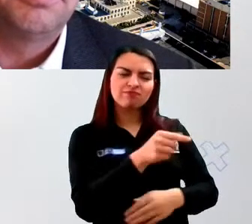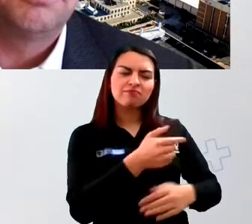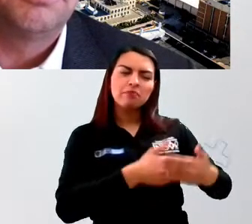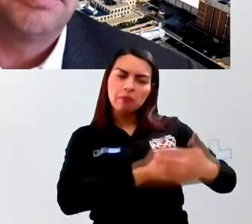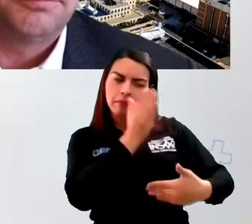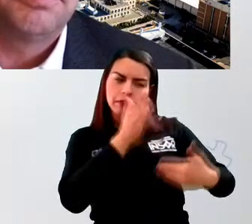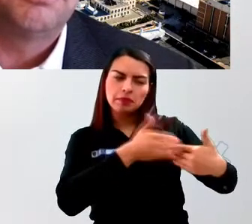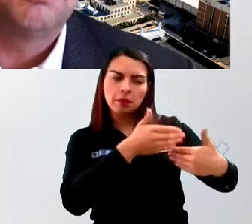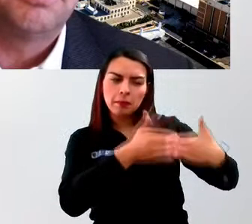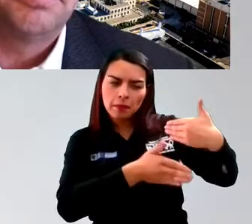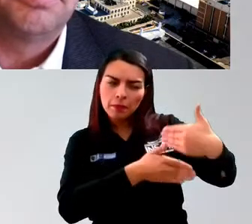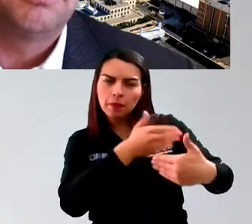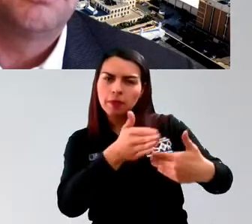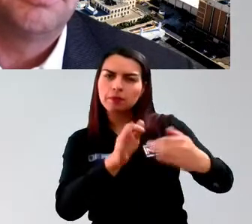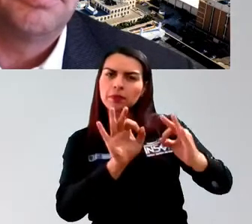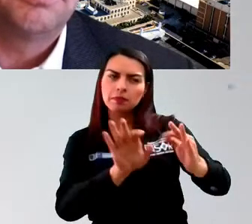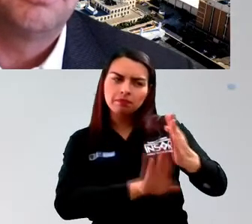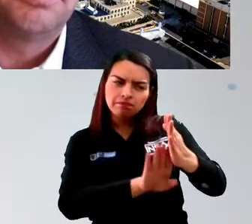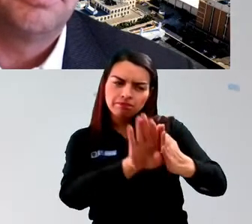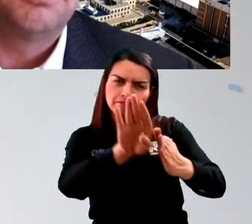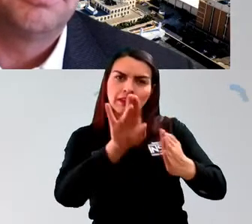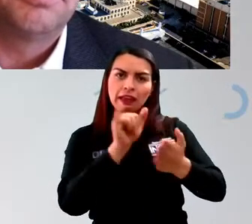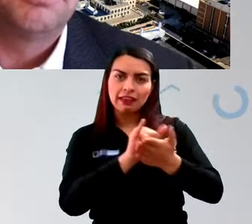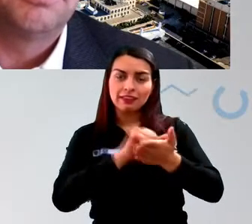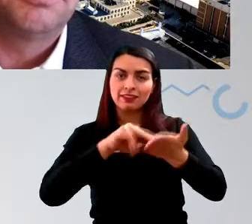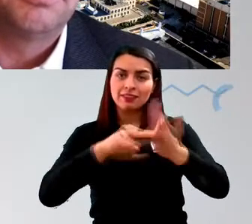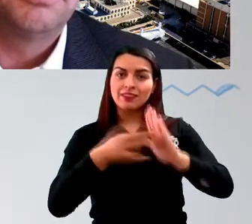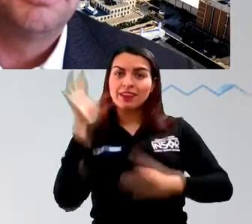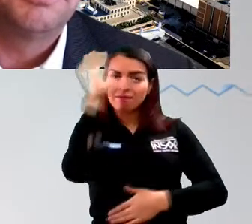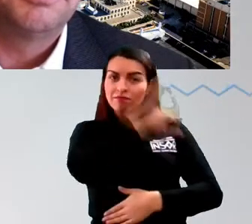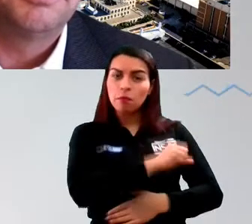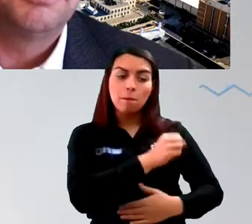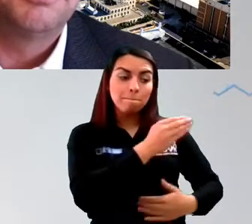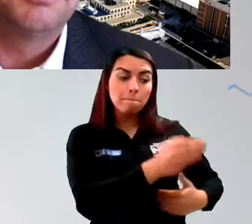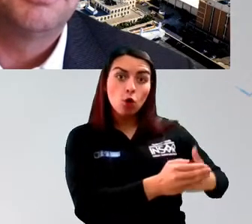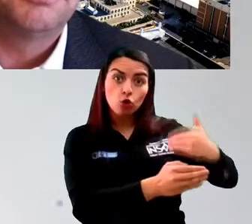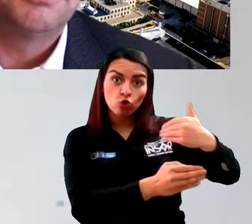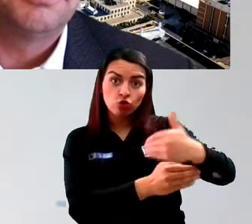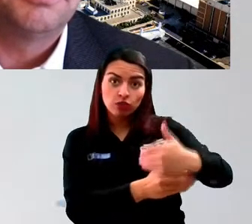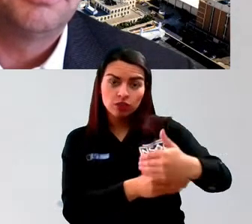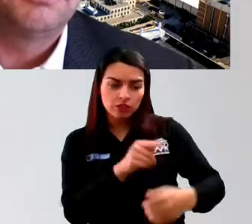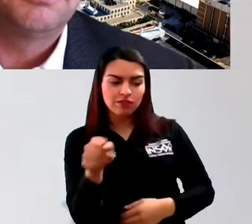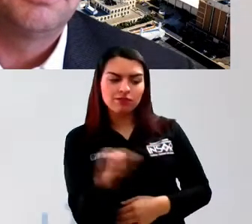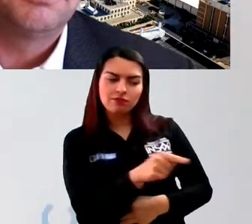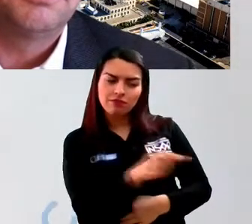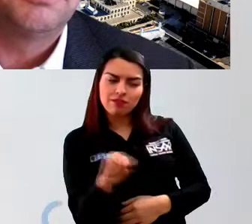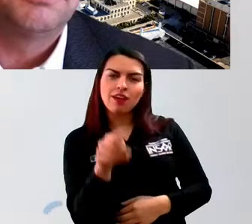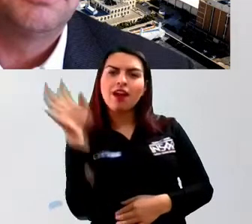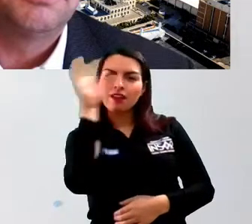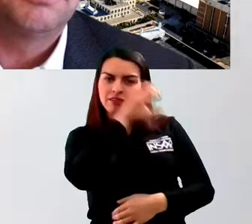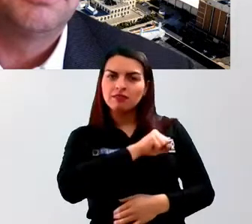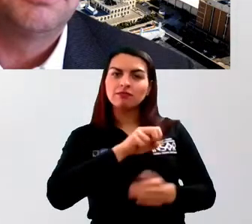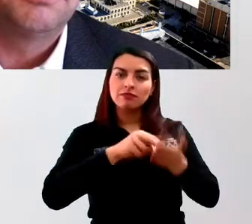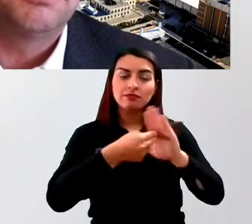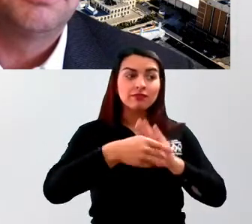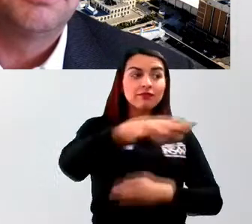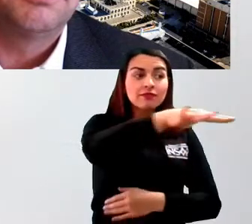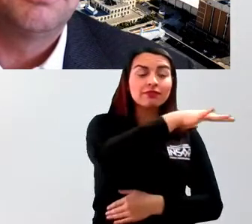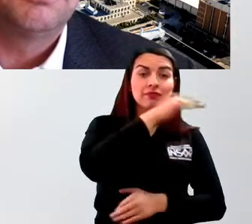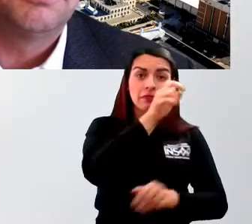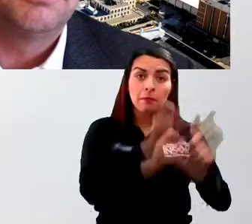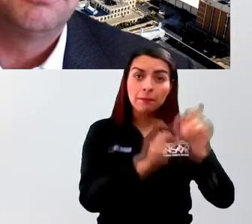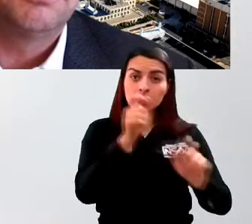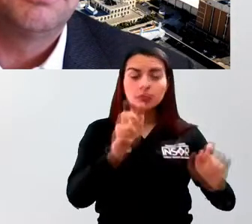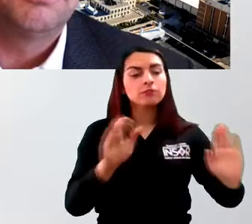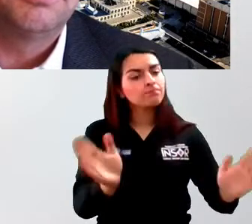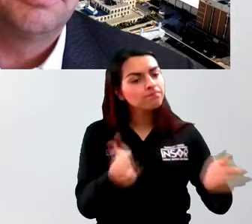etcétera, que durante el proceso logremos nosotros que estas personas avancen no